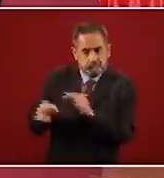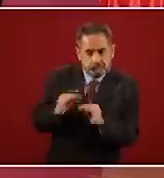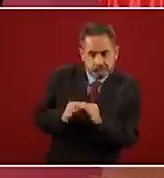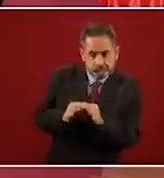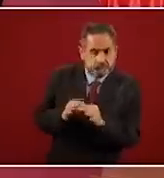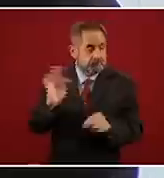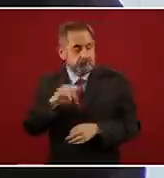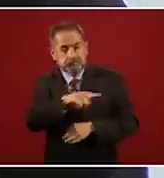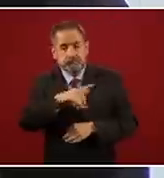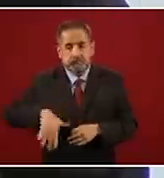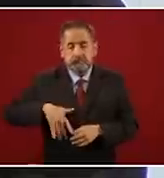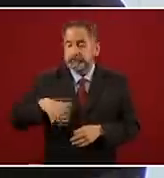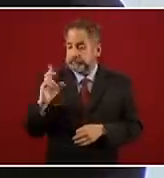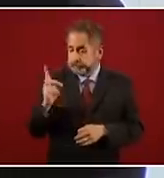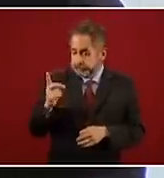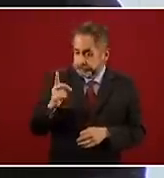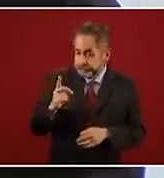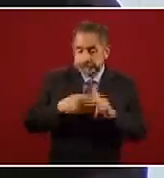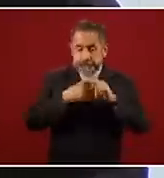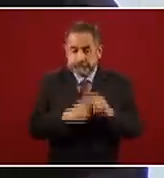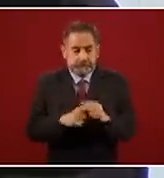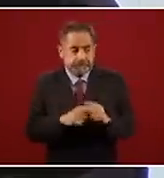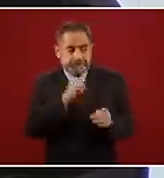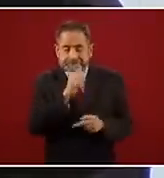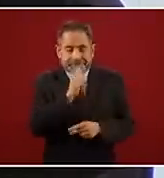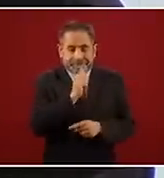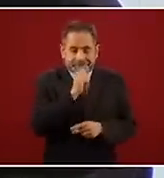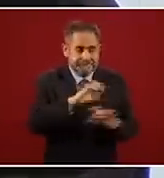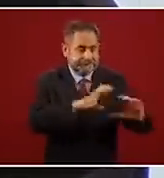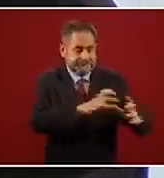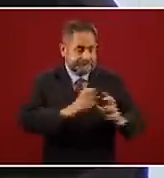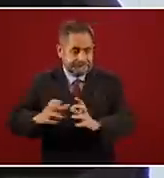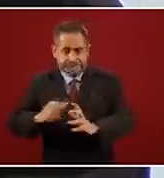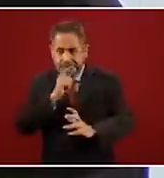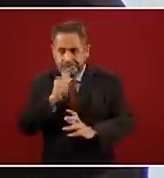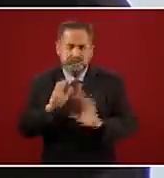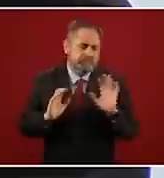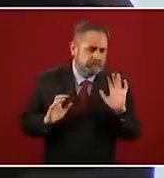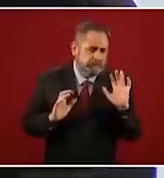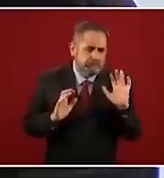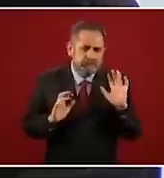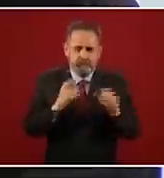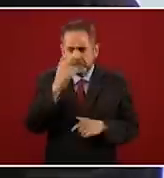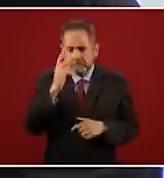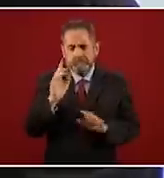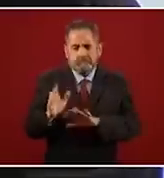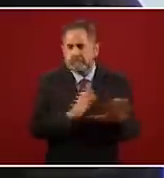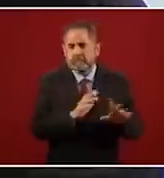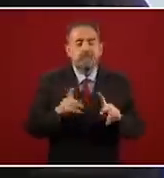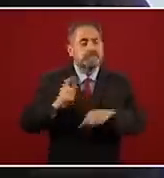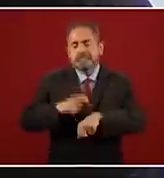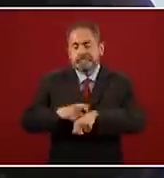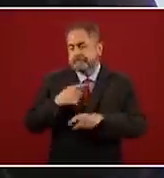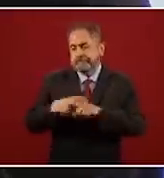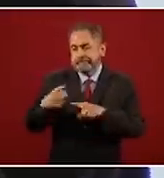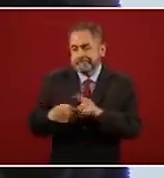se refiere a que en diciembre no entraron todos los campos que teníamos, los pozos que teníamos contemplados, pues es un tema que tiene que ver con